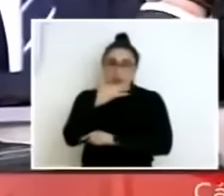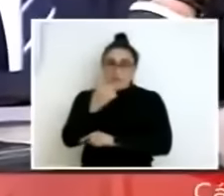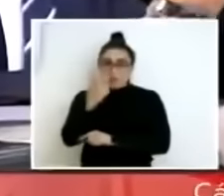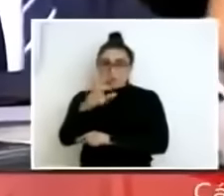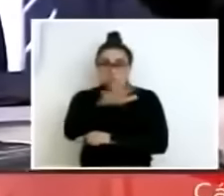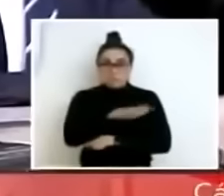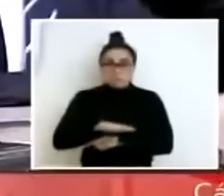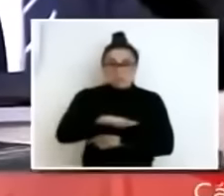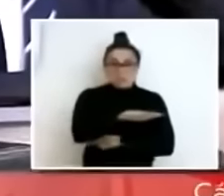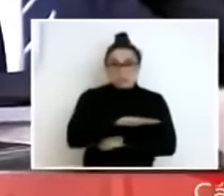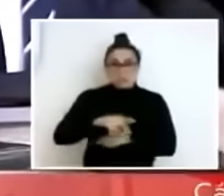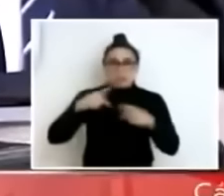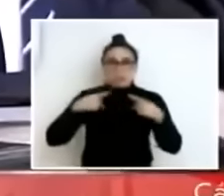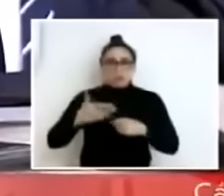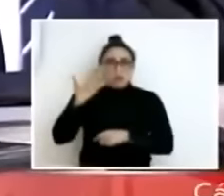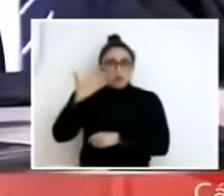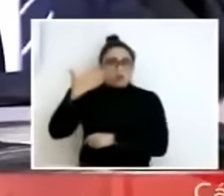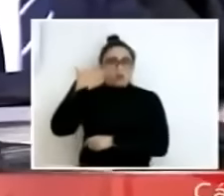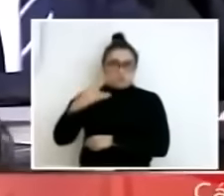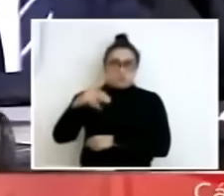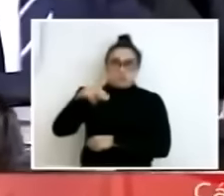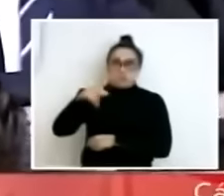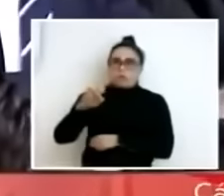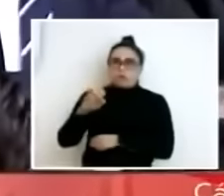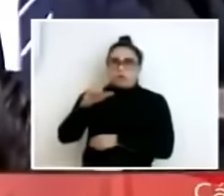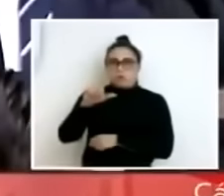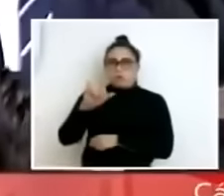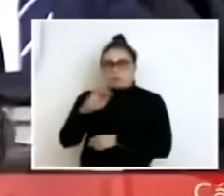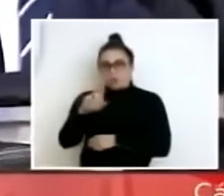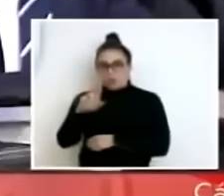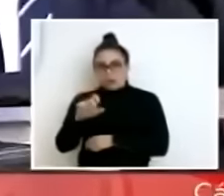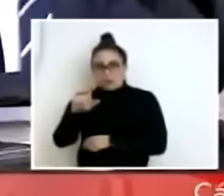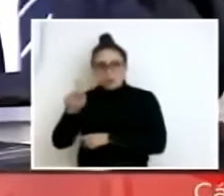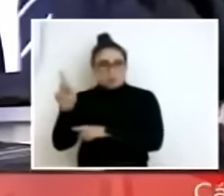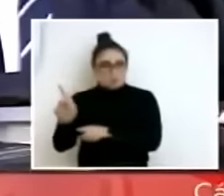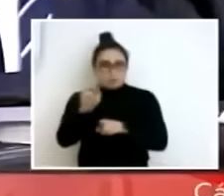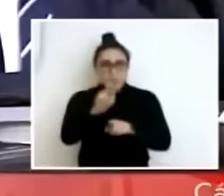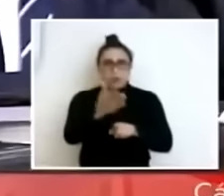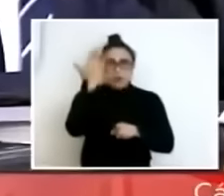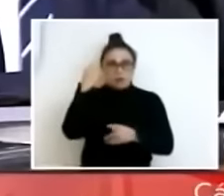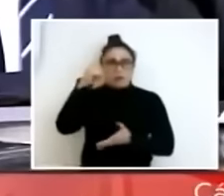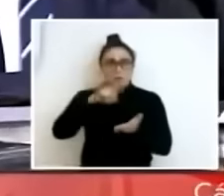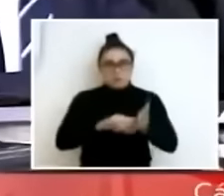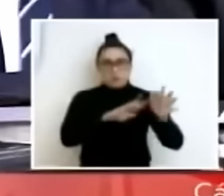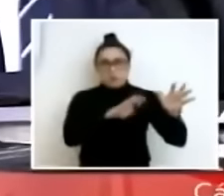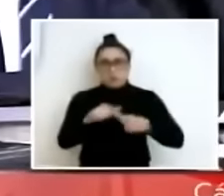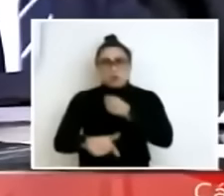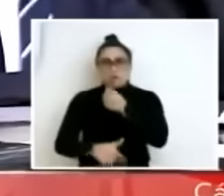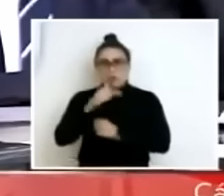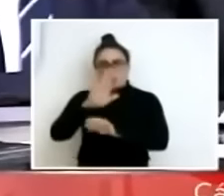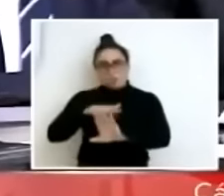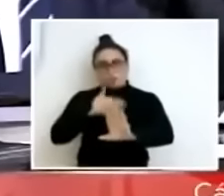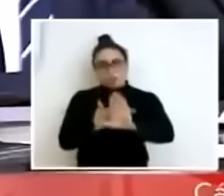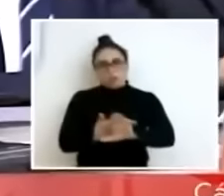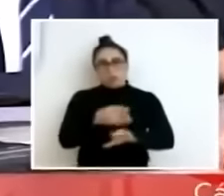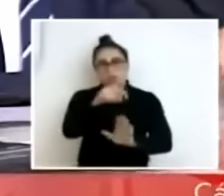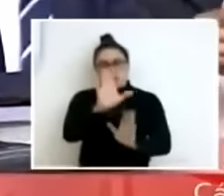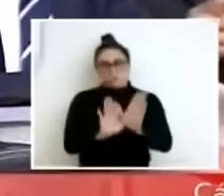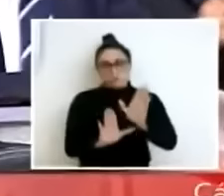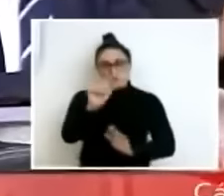cultores del credo neoliberal misos en 1912 en contra de la Constitución